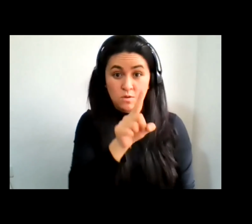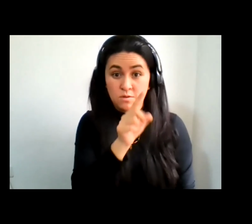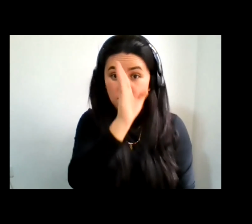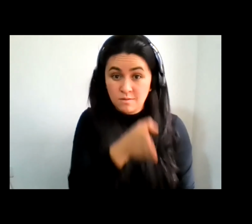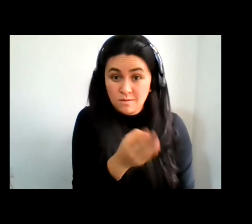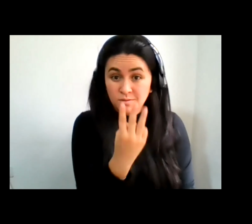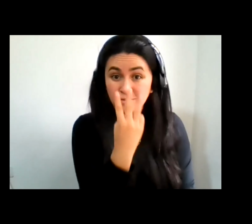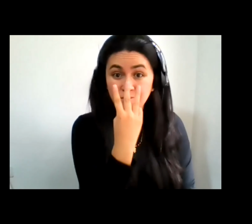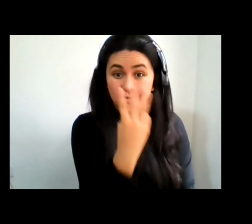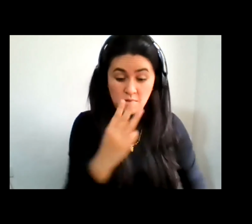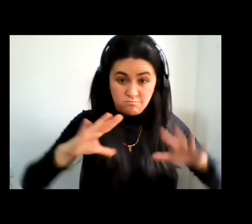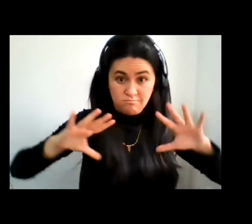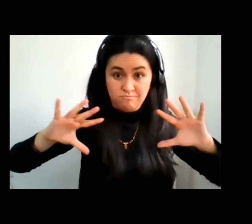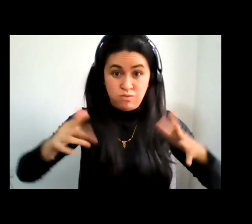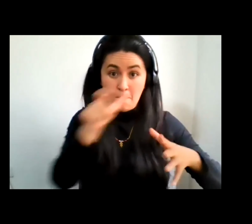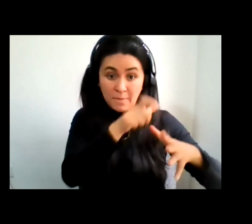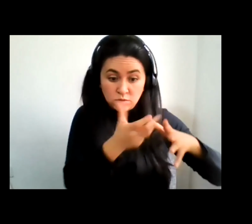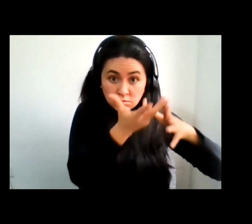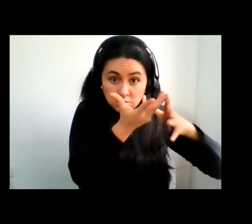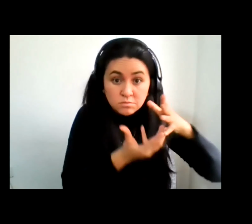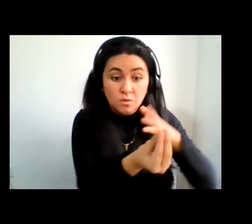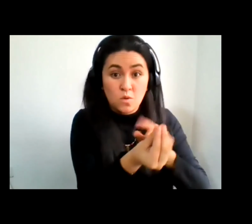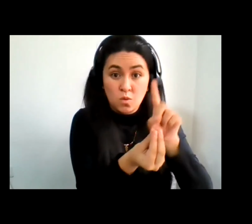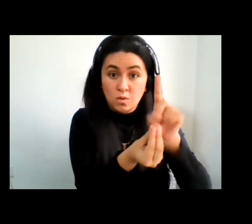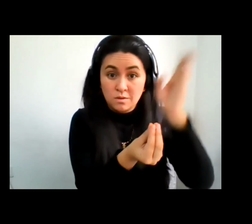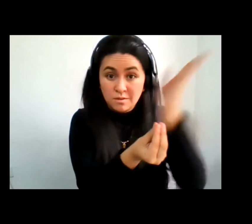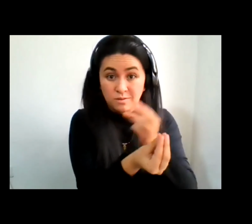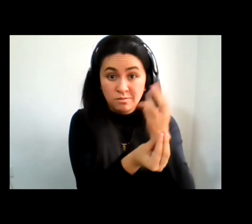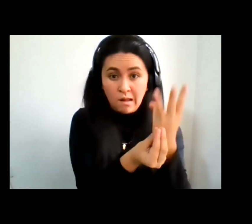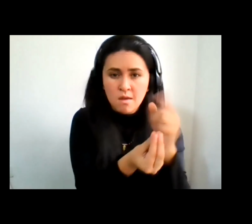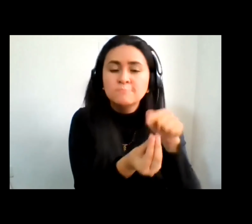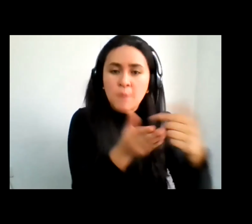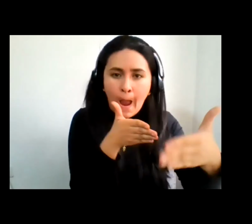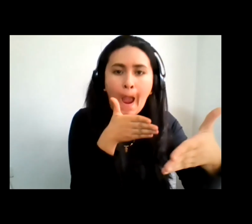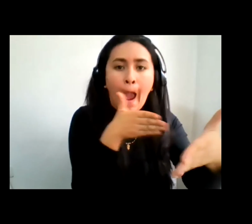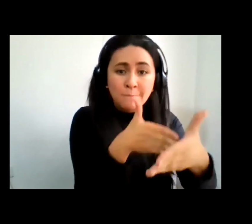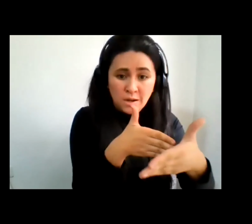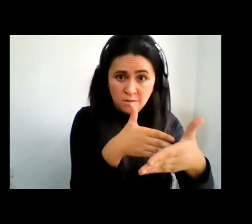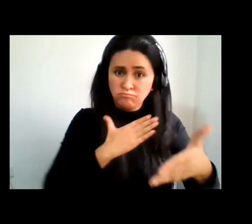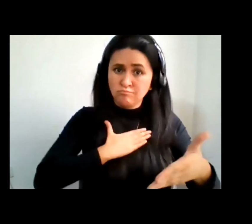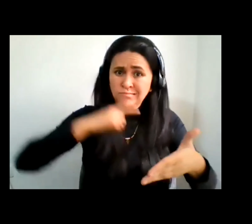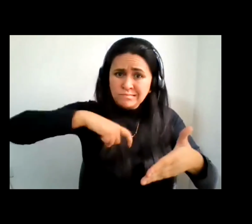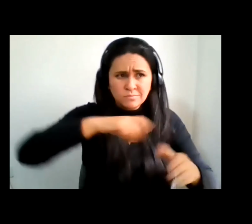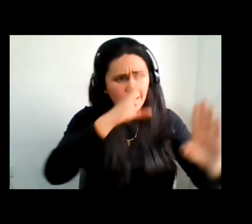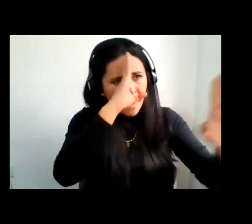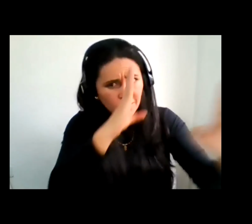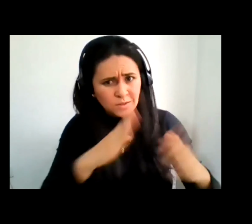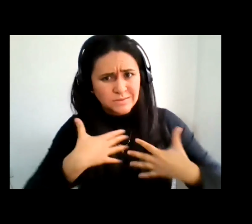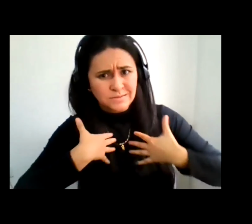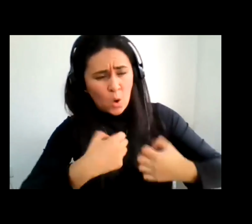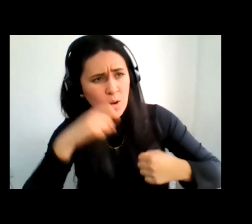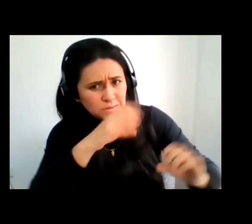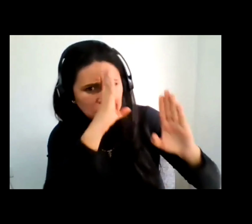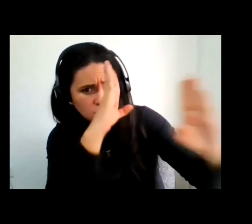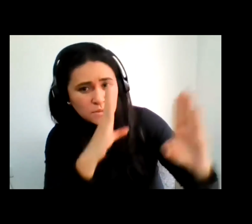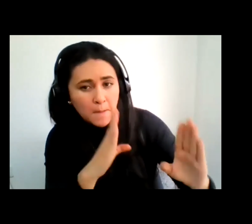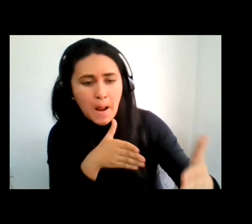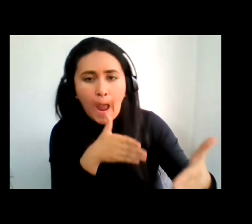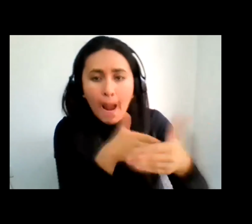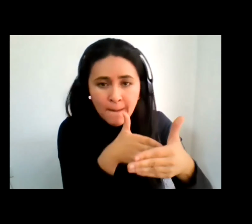población enfrenta algún tipo de barreras cuando tiene necesidad de servicios de salud. Y este es un dato